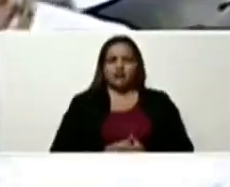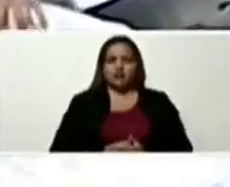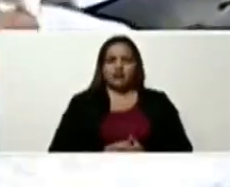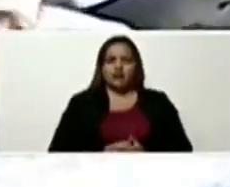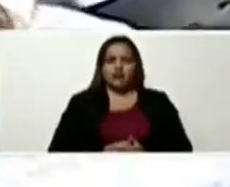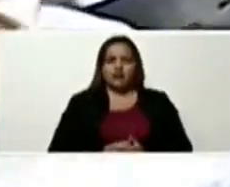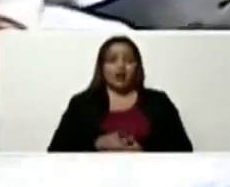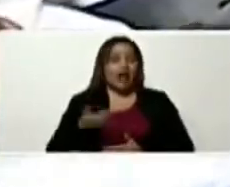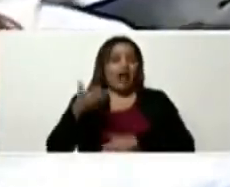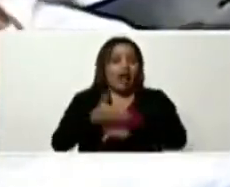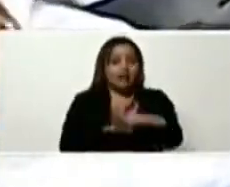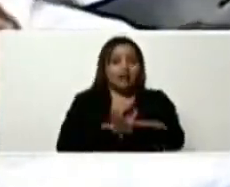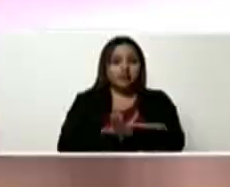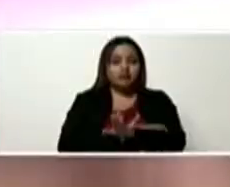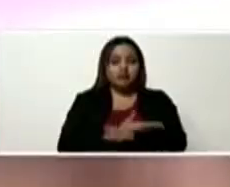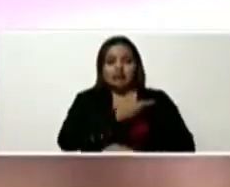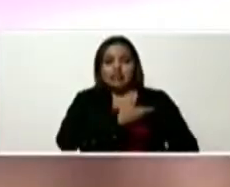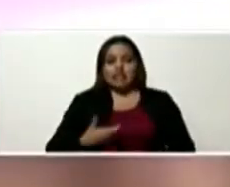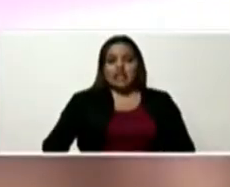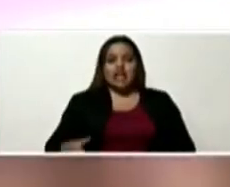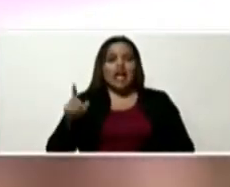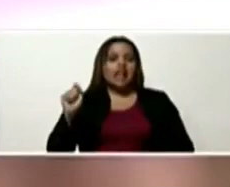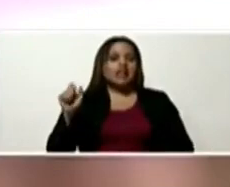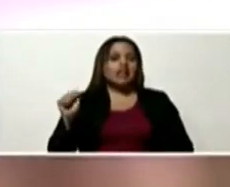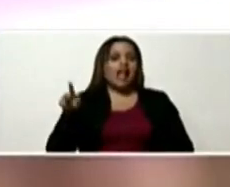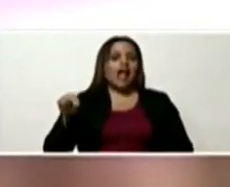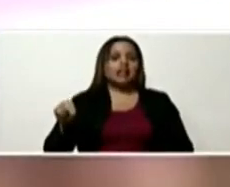expresidente de Tanzania,